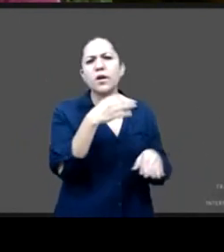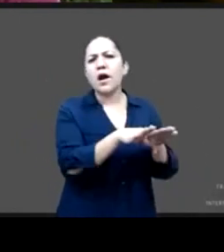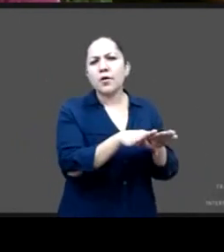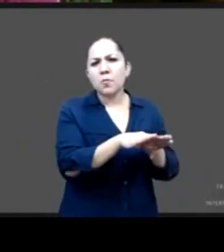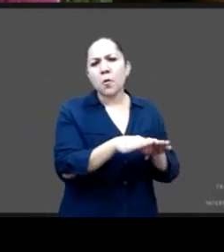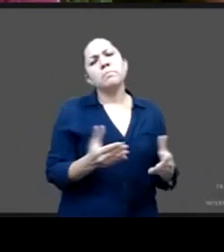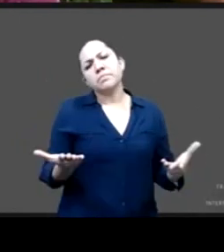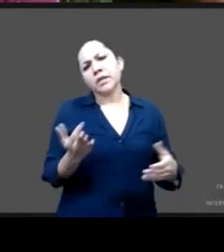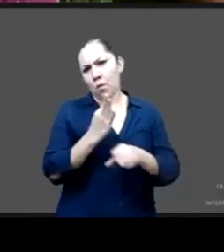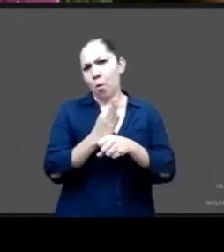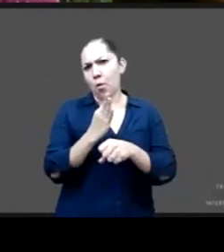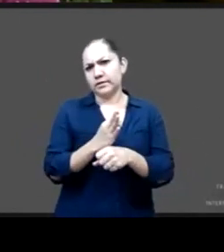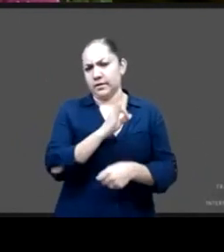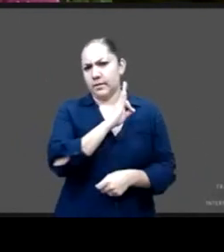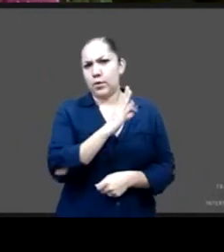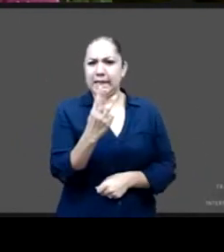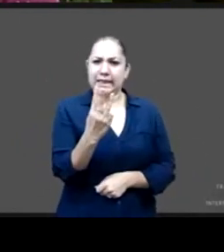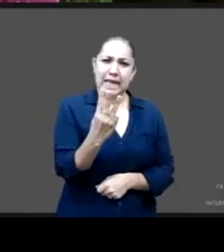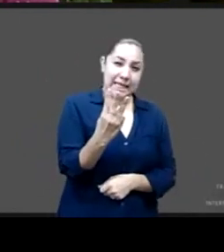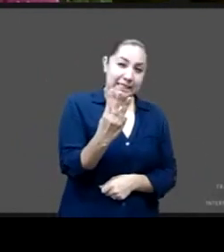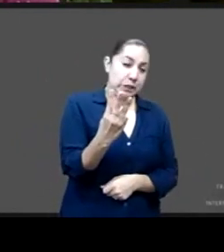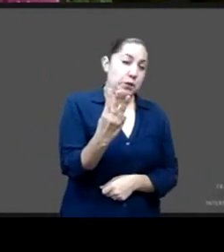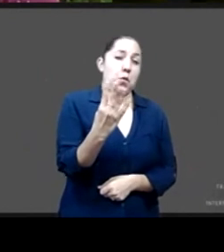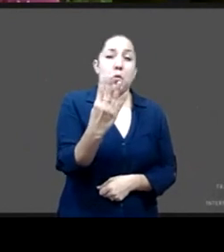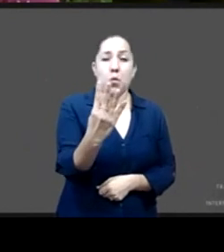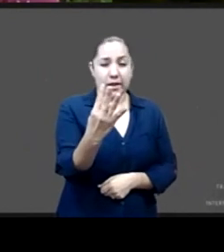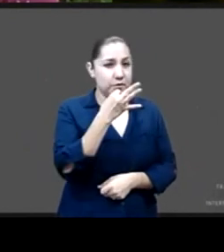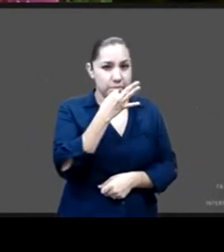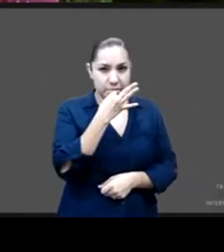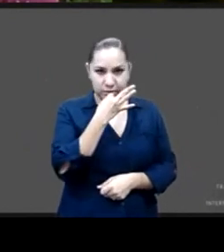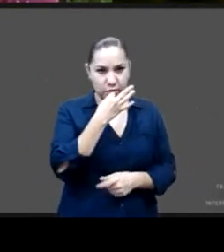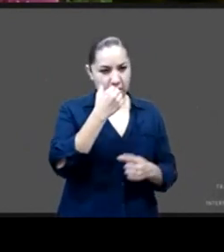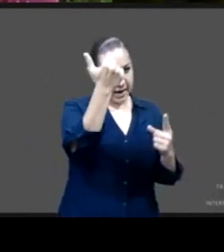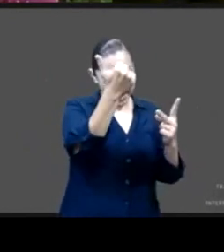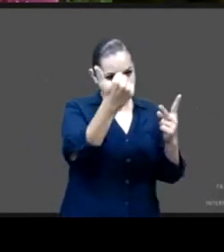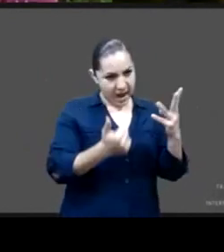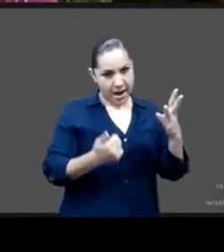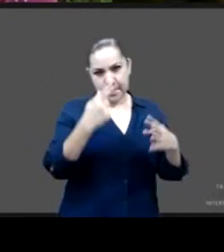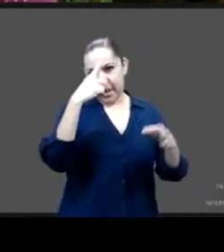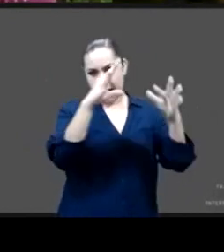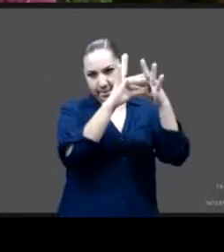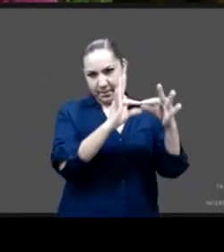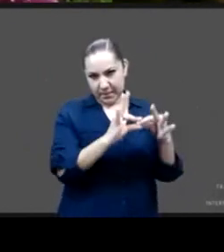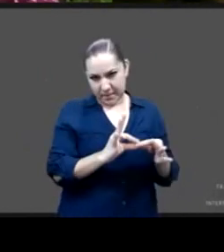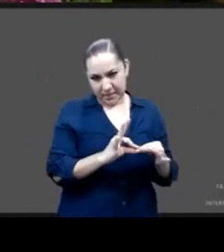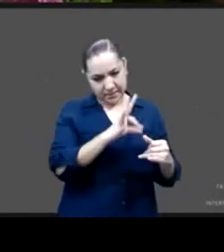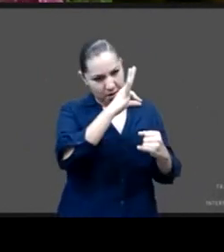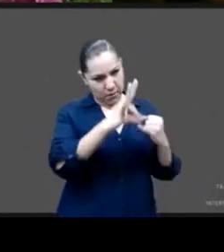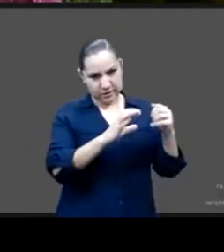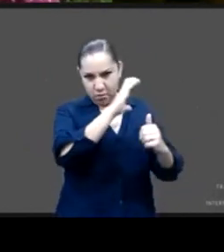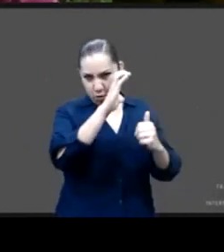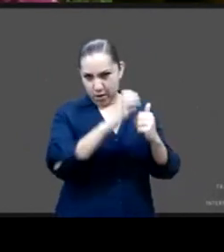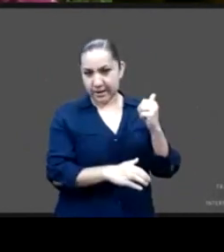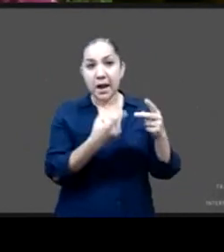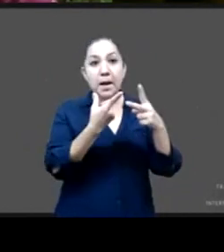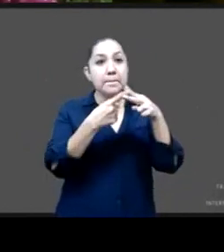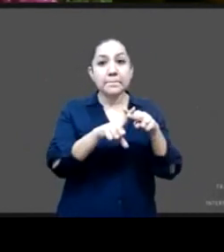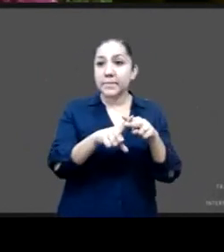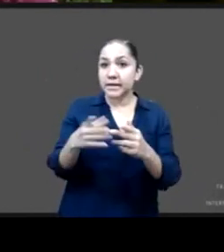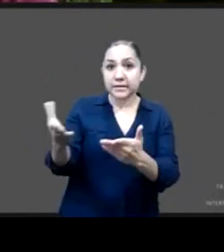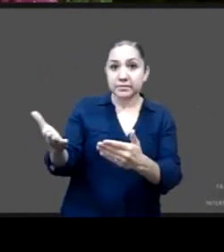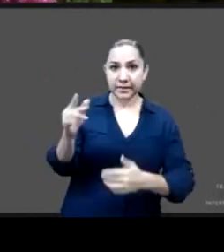máximo cuatro minutos de cada uno de ustedes para poder ir cerrando por favor ¿quién quiere empezar? Tere por favor adelante